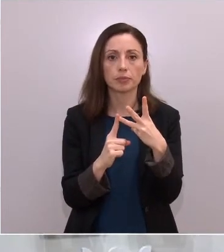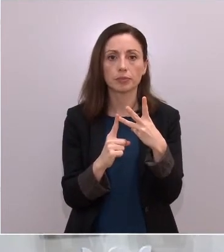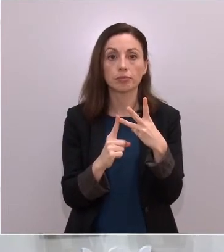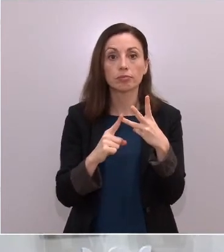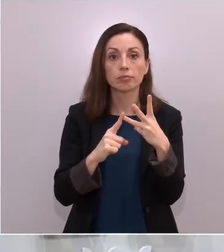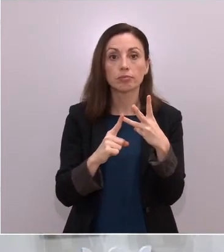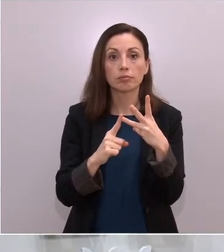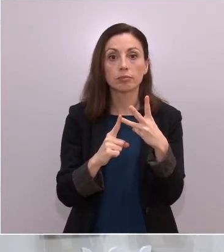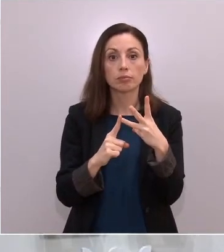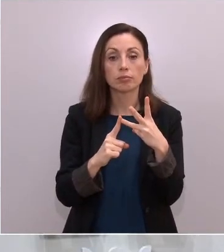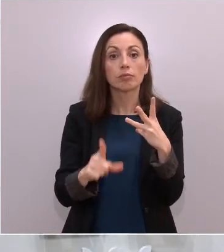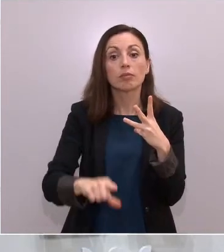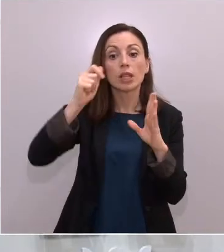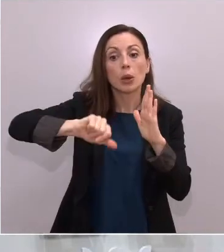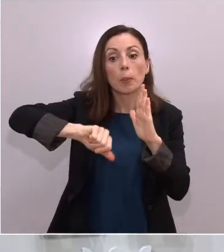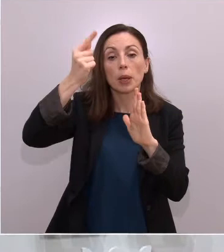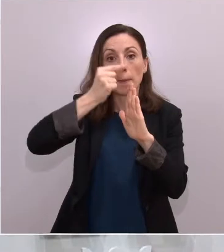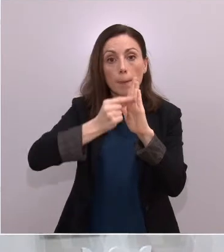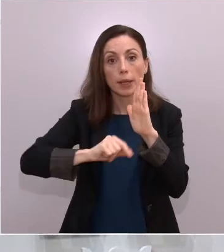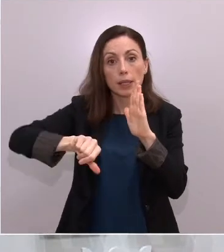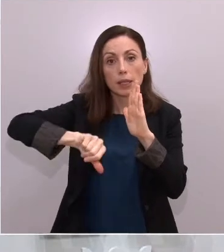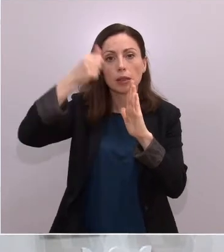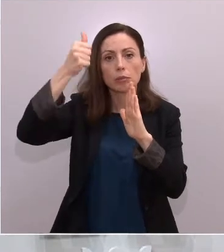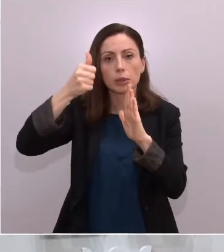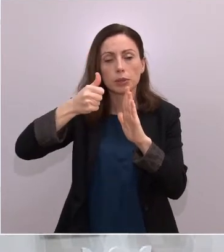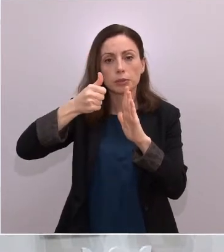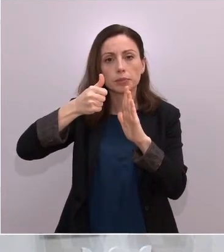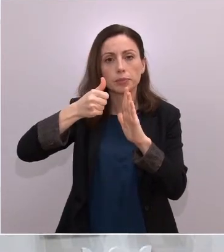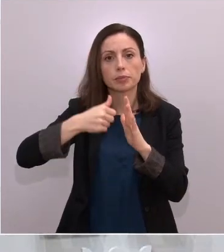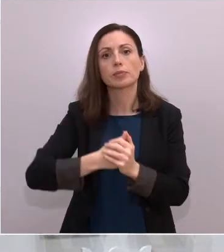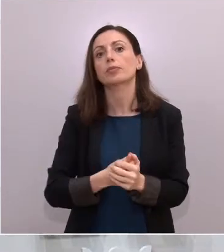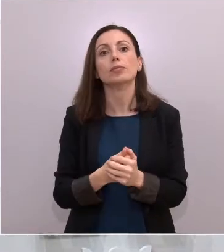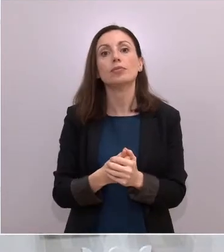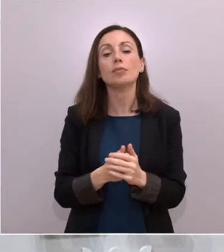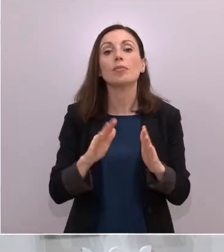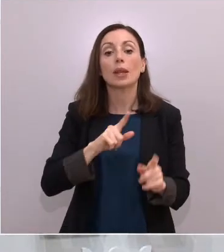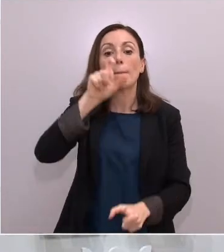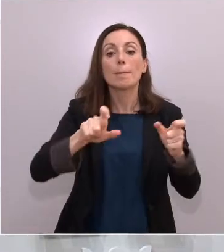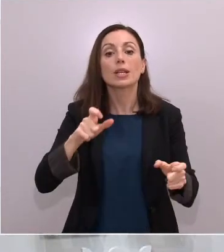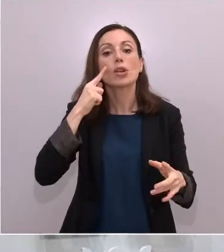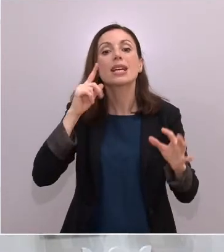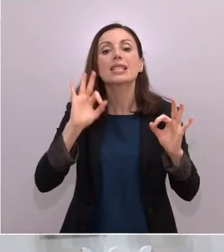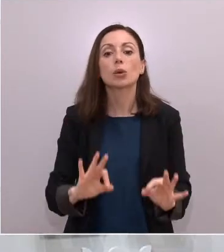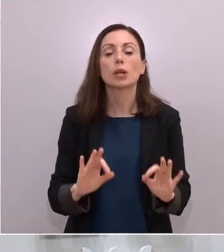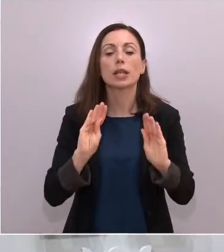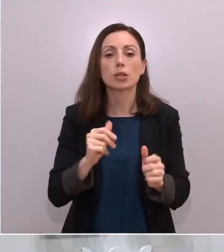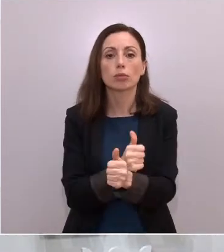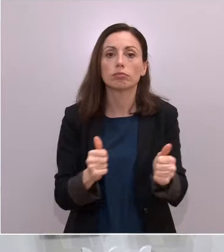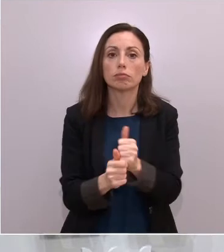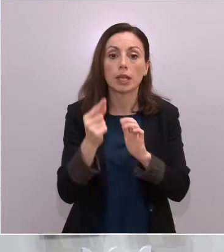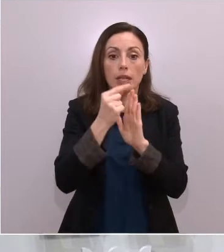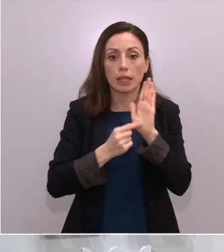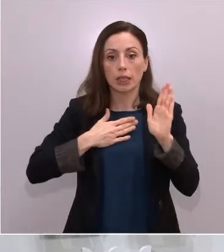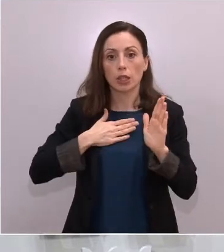aprueban esas decisiones, que se pongan medidas que garanticen la seguridad de las personas. Esos son los criterios que nosotros